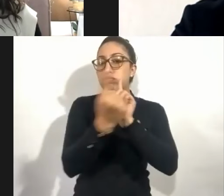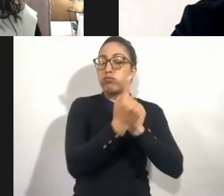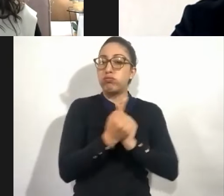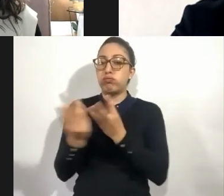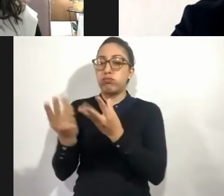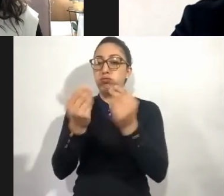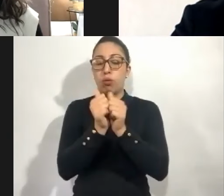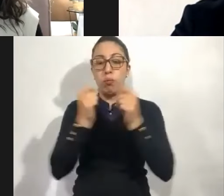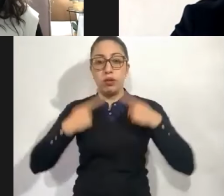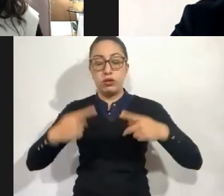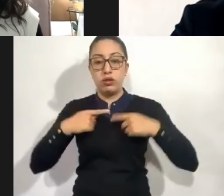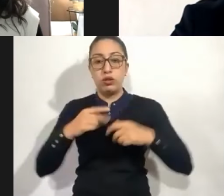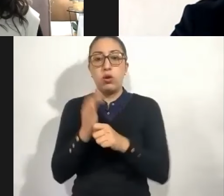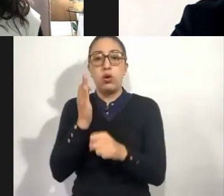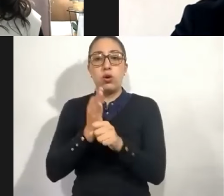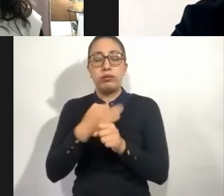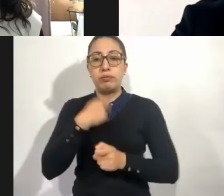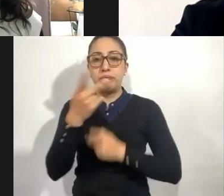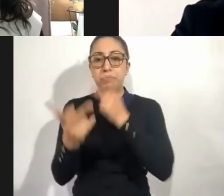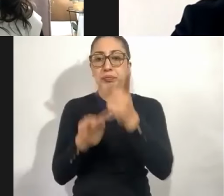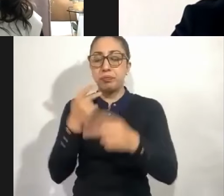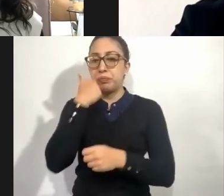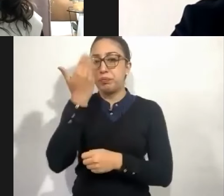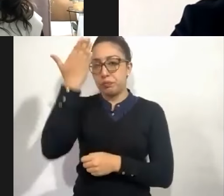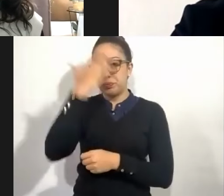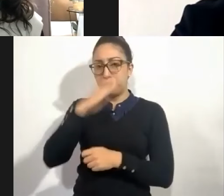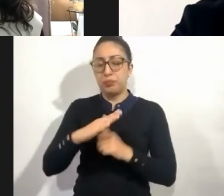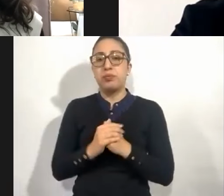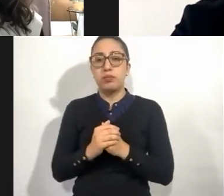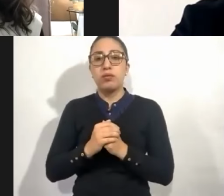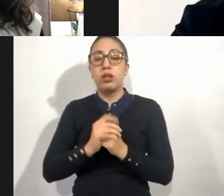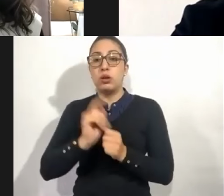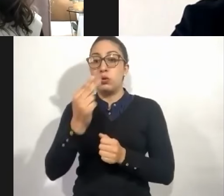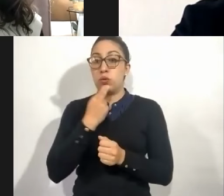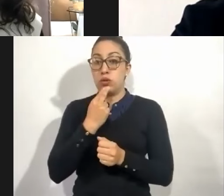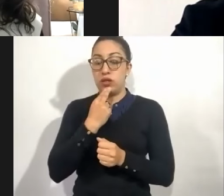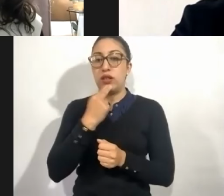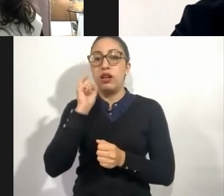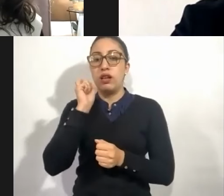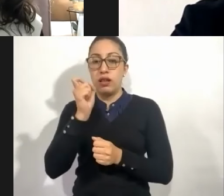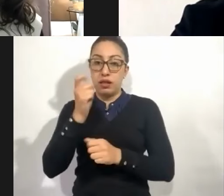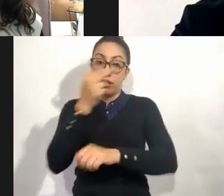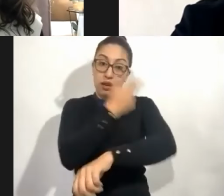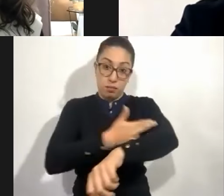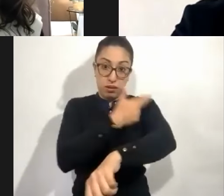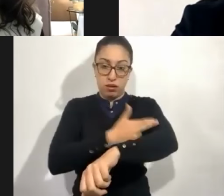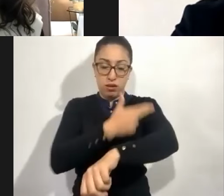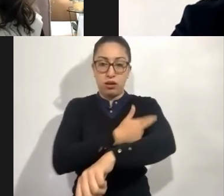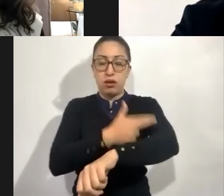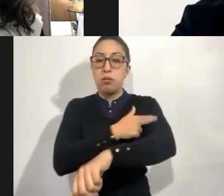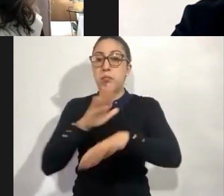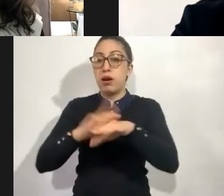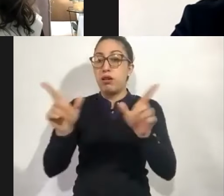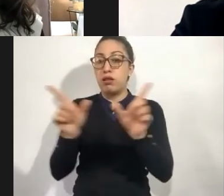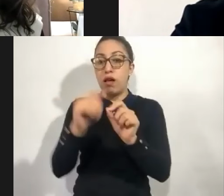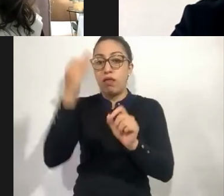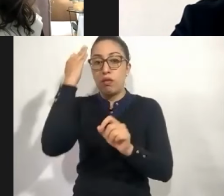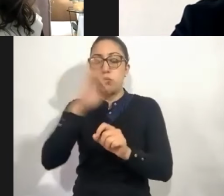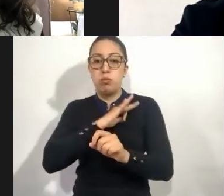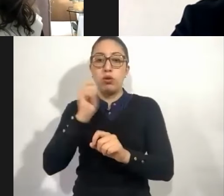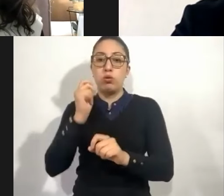preguntarle, ¿cuántos procedimientos a través de medios tecnológicos se iniciaron? ¿Y cómo se ha hecho difusión